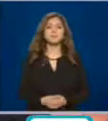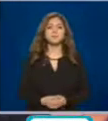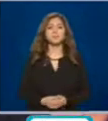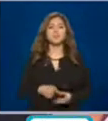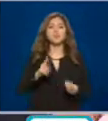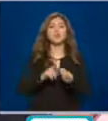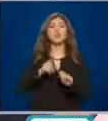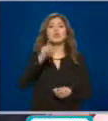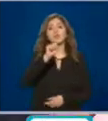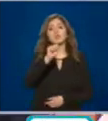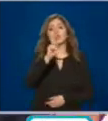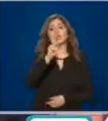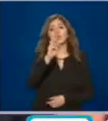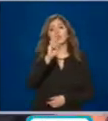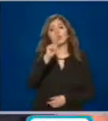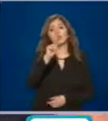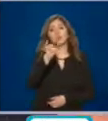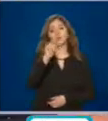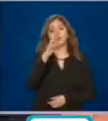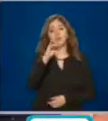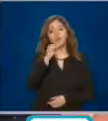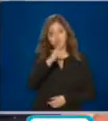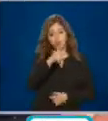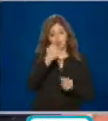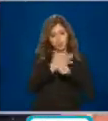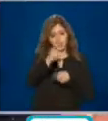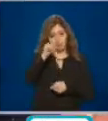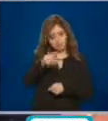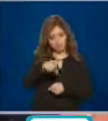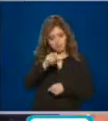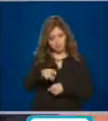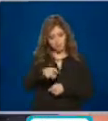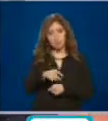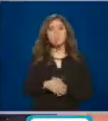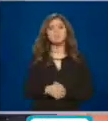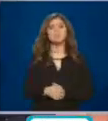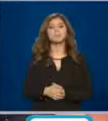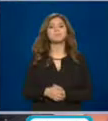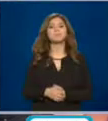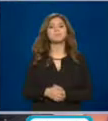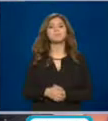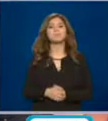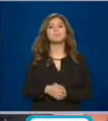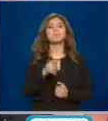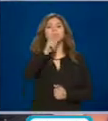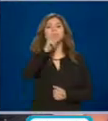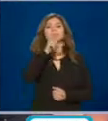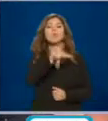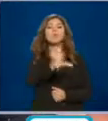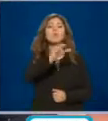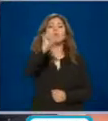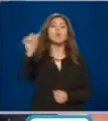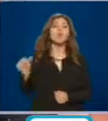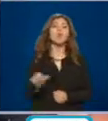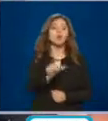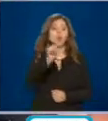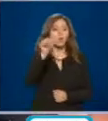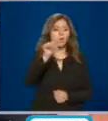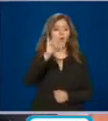en Spotify, por si alguien quisiera descargar nuestra música, en portaldisc.com. Tenemos el Twitter, que es